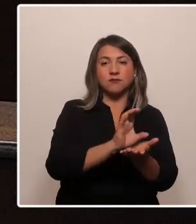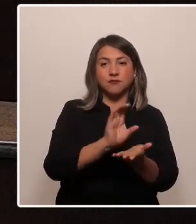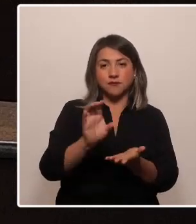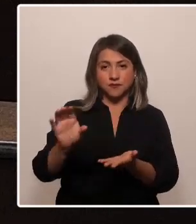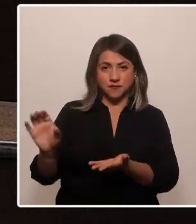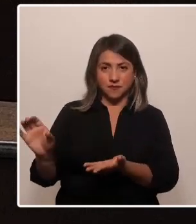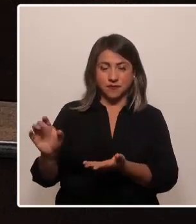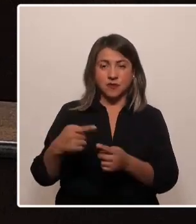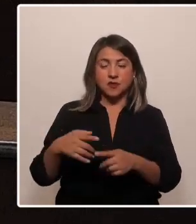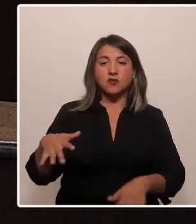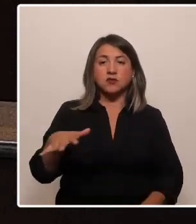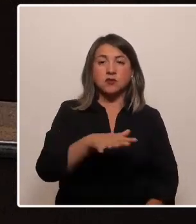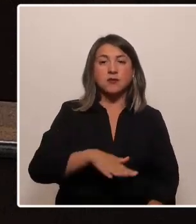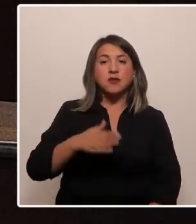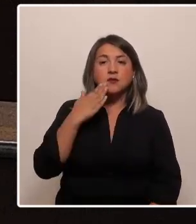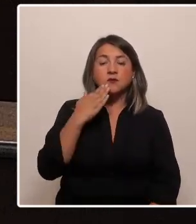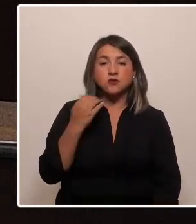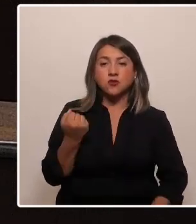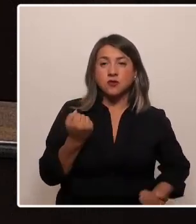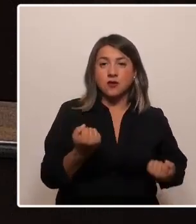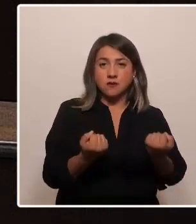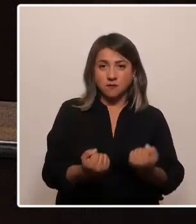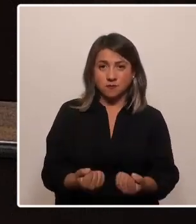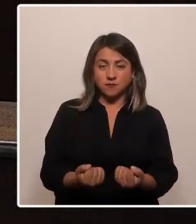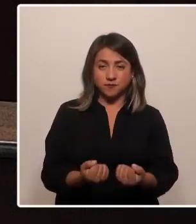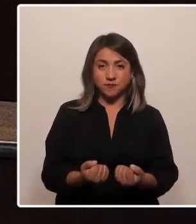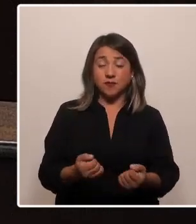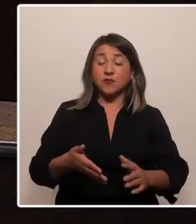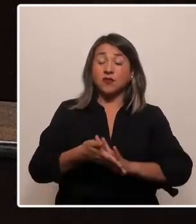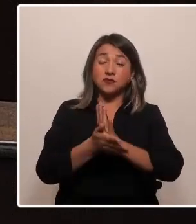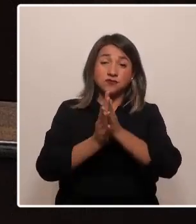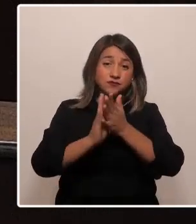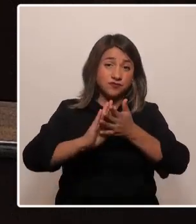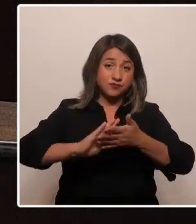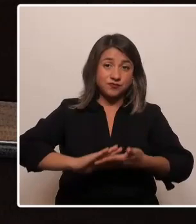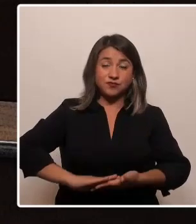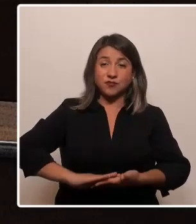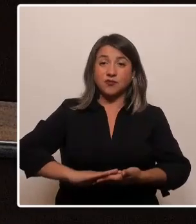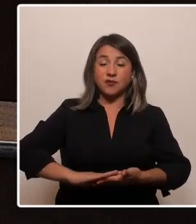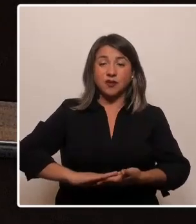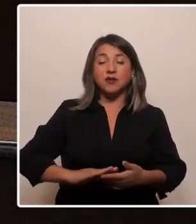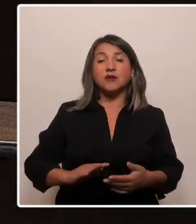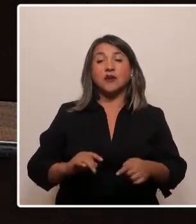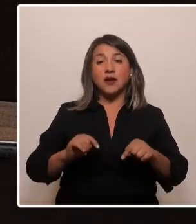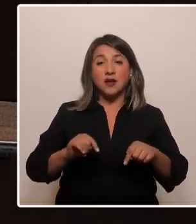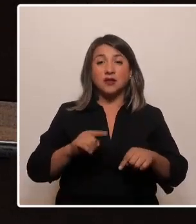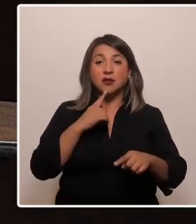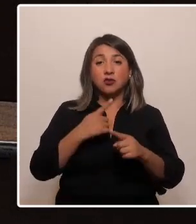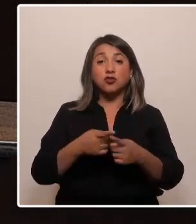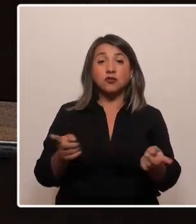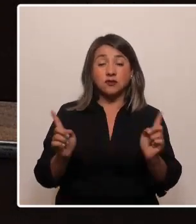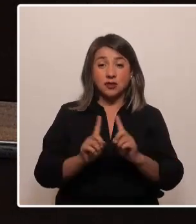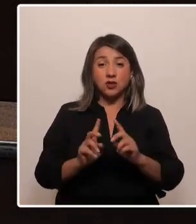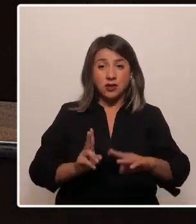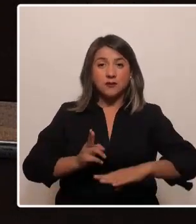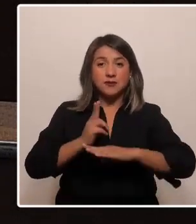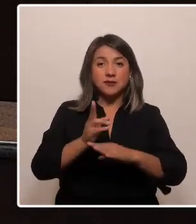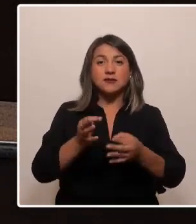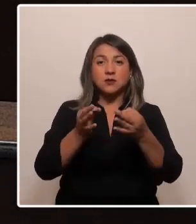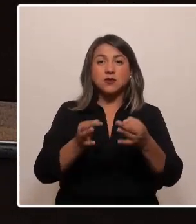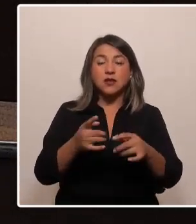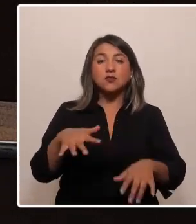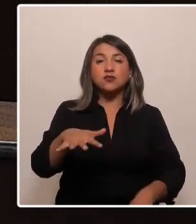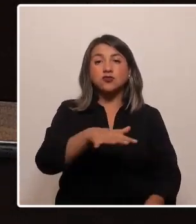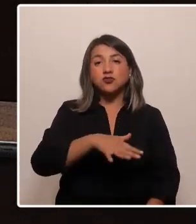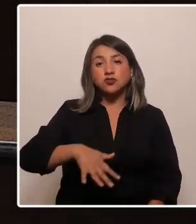socialmente y solidariamente las iniquidades de ciertas cargas. En este contexto general que representa la seguridad social,